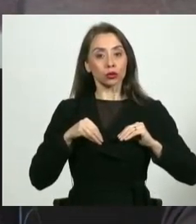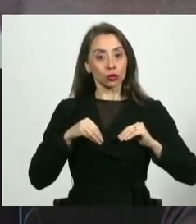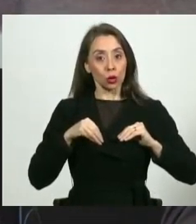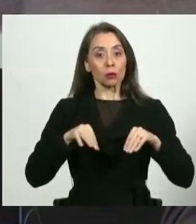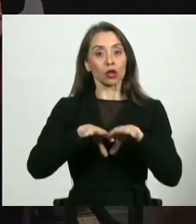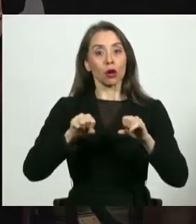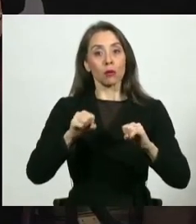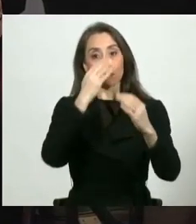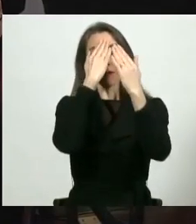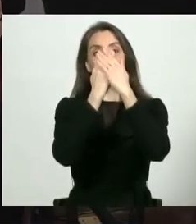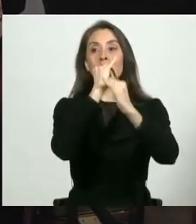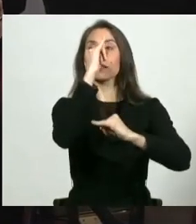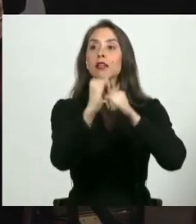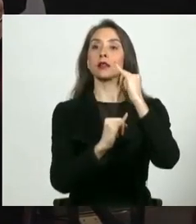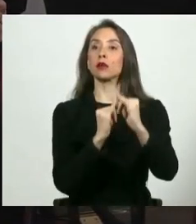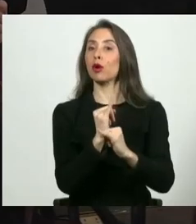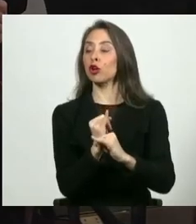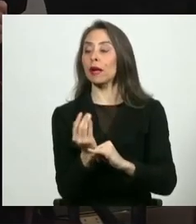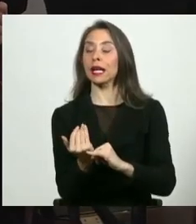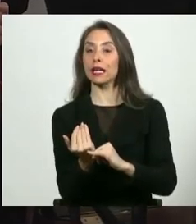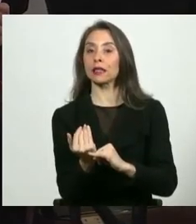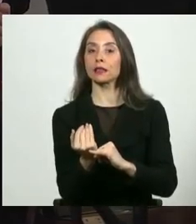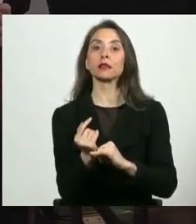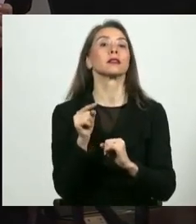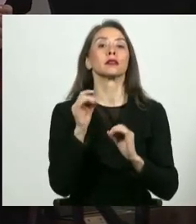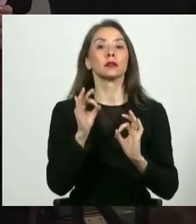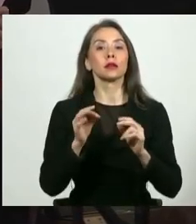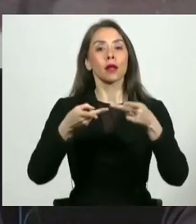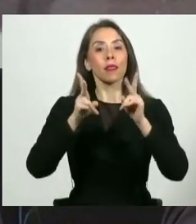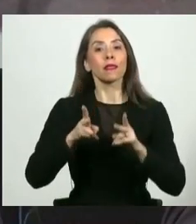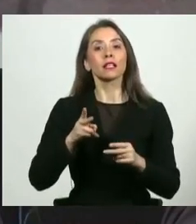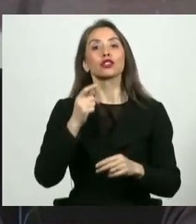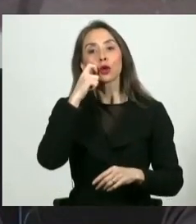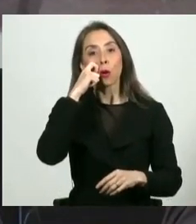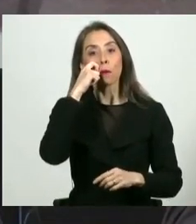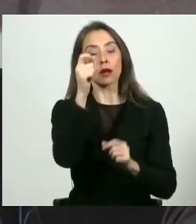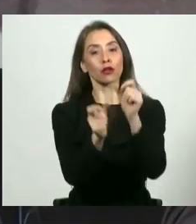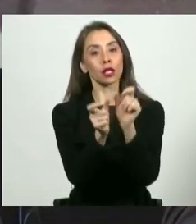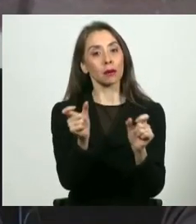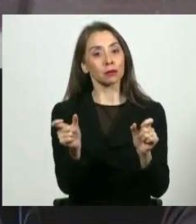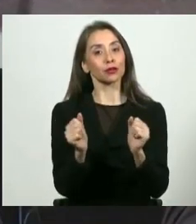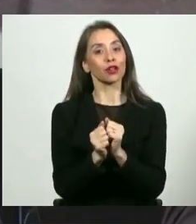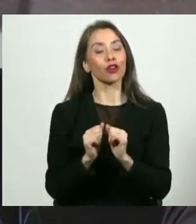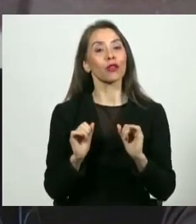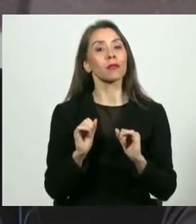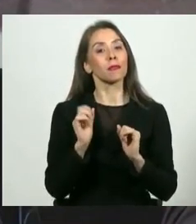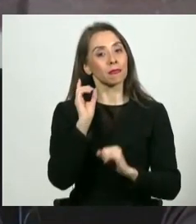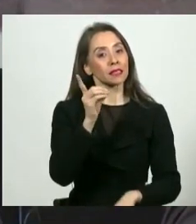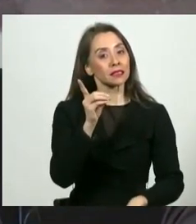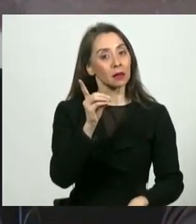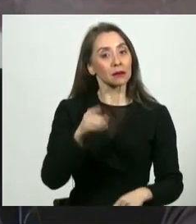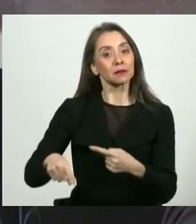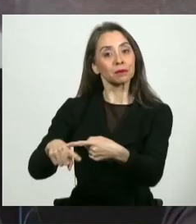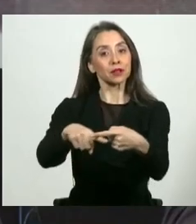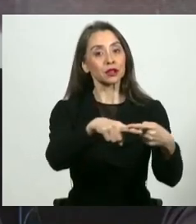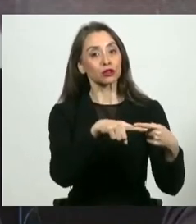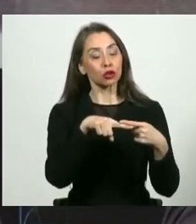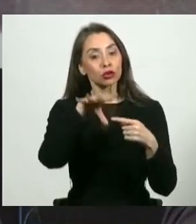comunidad internacional y el país de consagrar el pleno ejercicio de los derechos humanos de las personas con discapacidad. Como sociedad